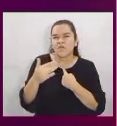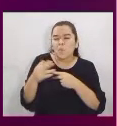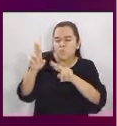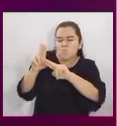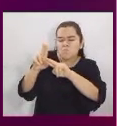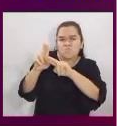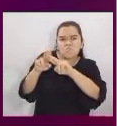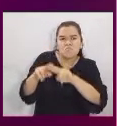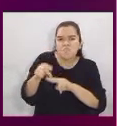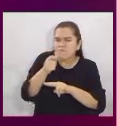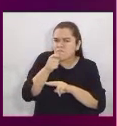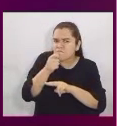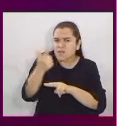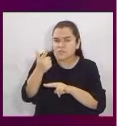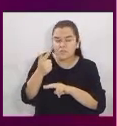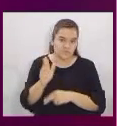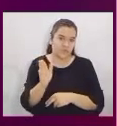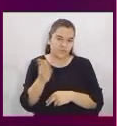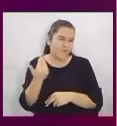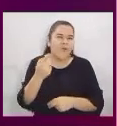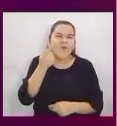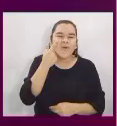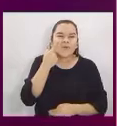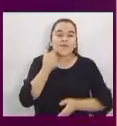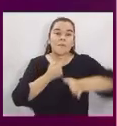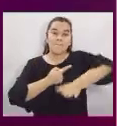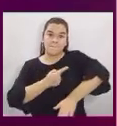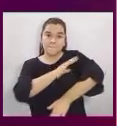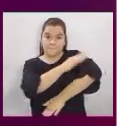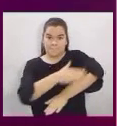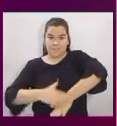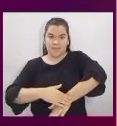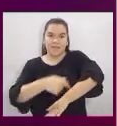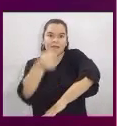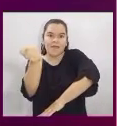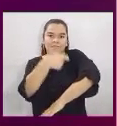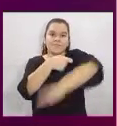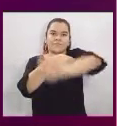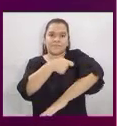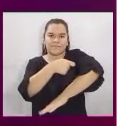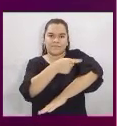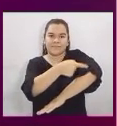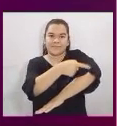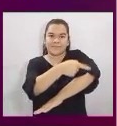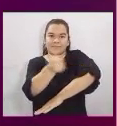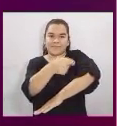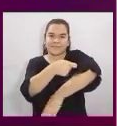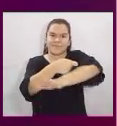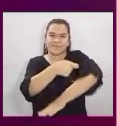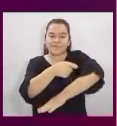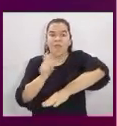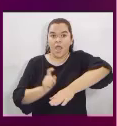le hizo un estudio muy sencillo que todo el mundo conoce, que es el reflejo rotuliano y el